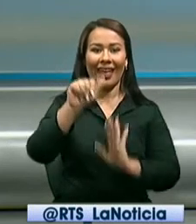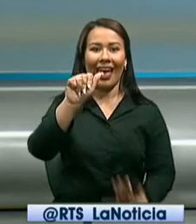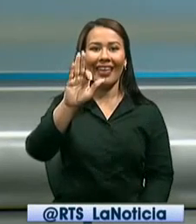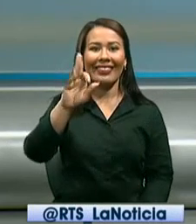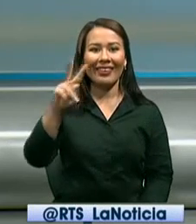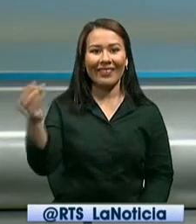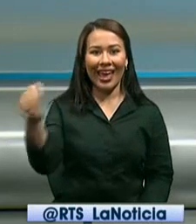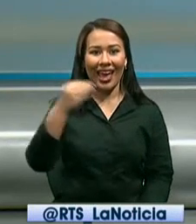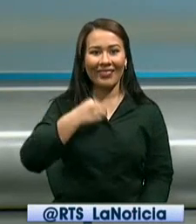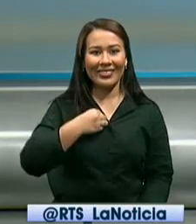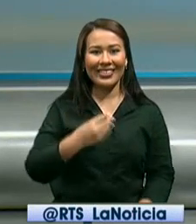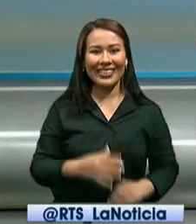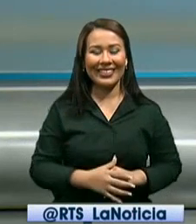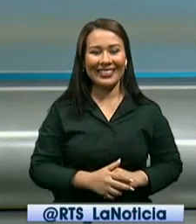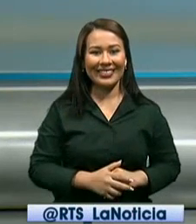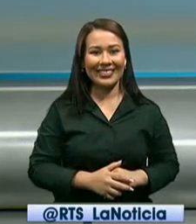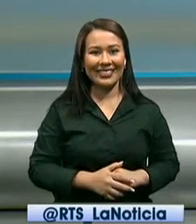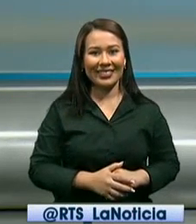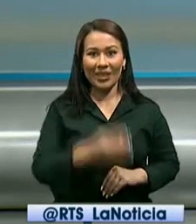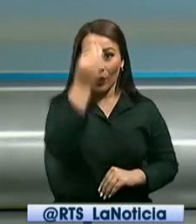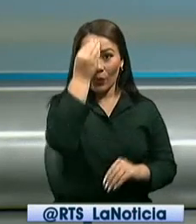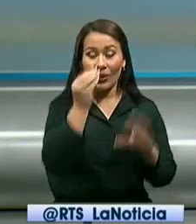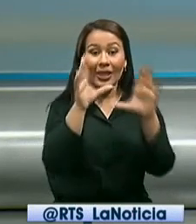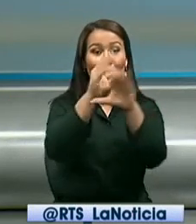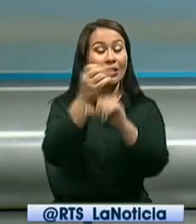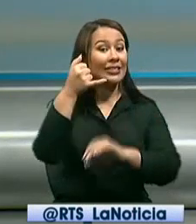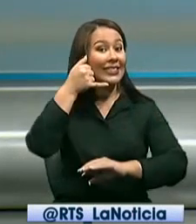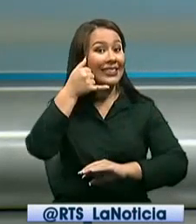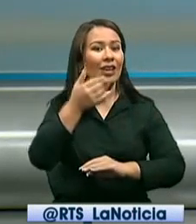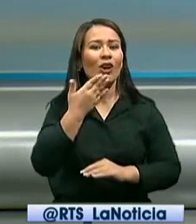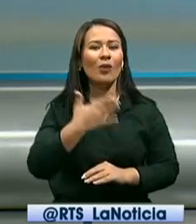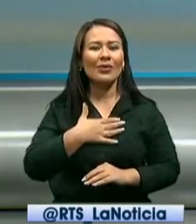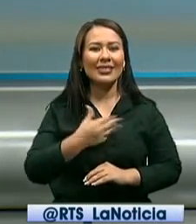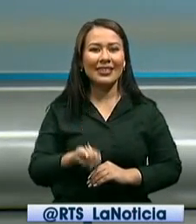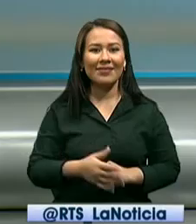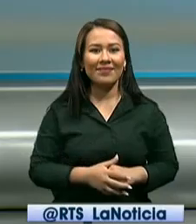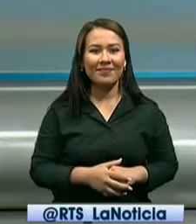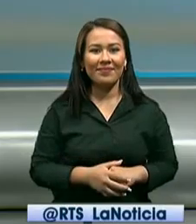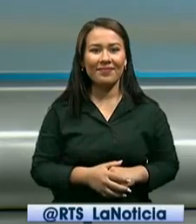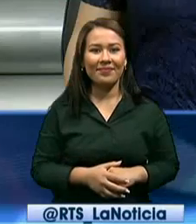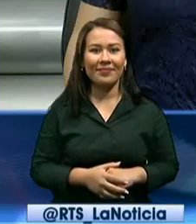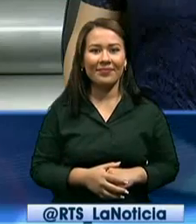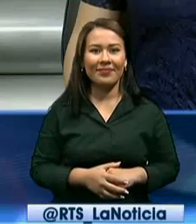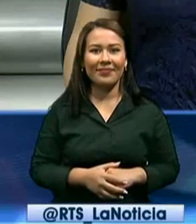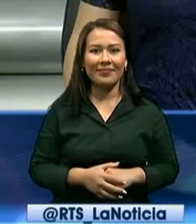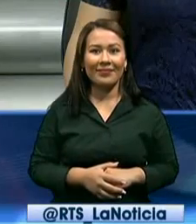de noticias Albavisión. Buenas noches, Juan Carlos. Te escuchamos. Adelante.